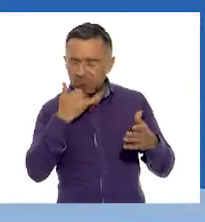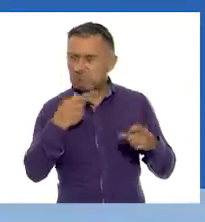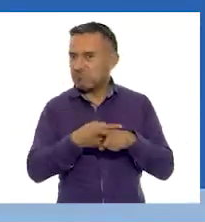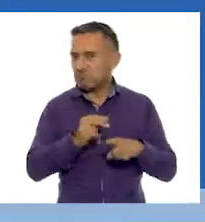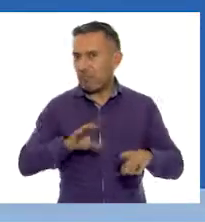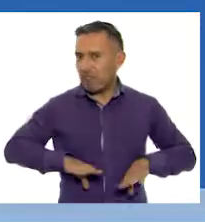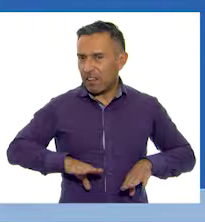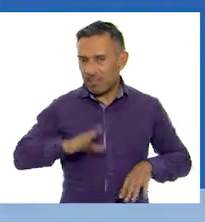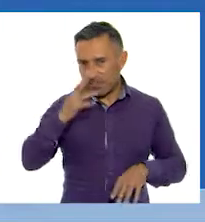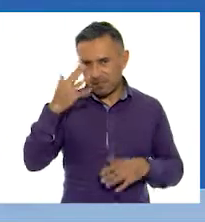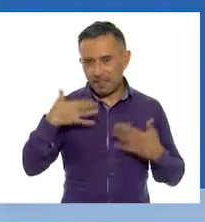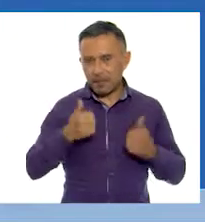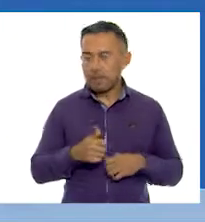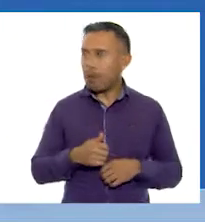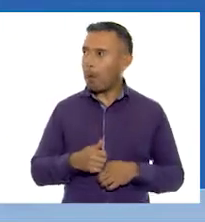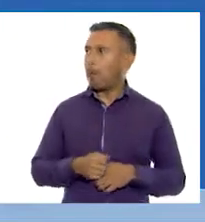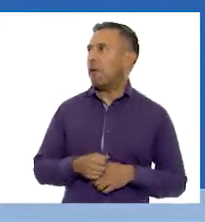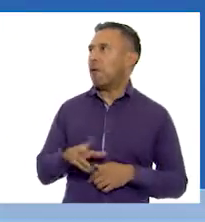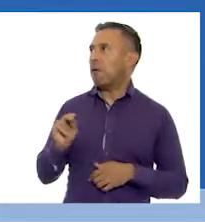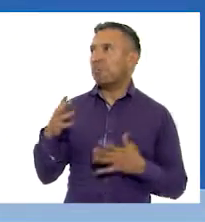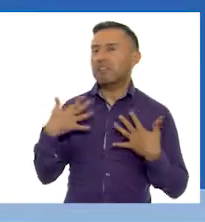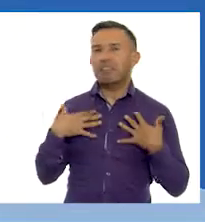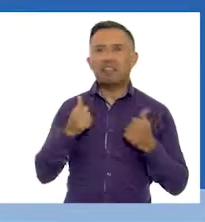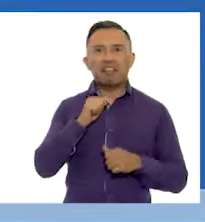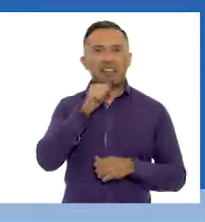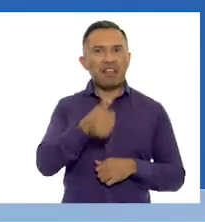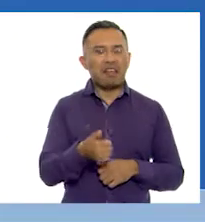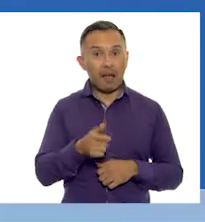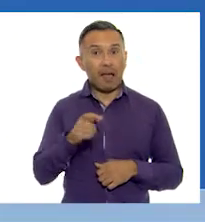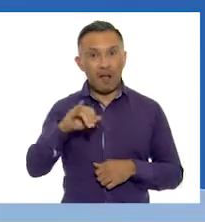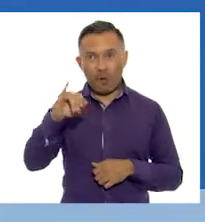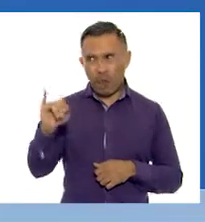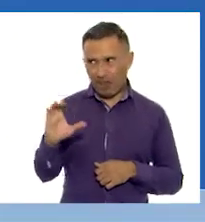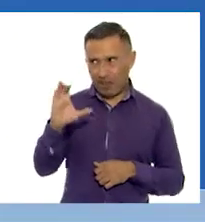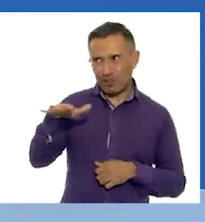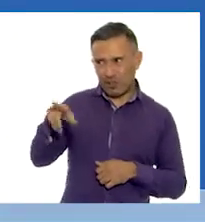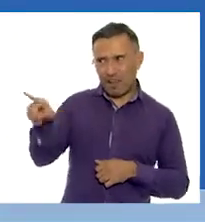2, ACE2, a través de SB para ingresar a las células diana.